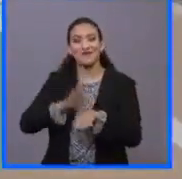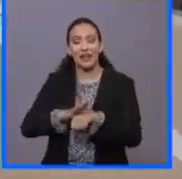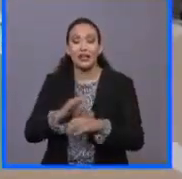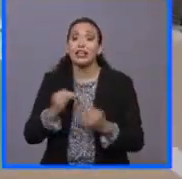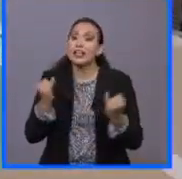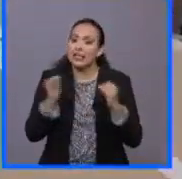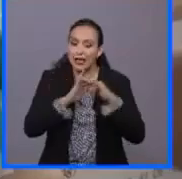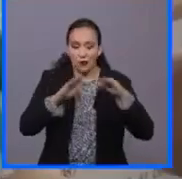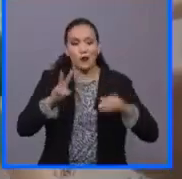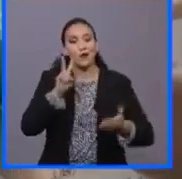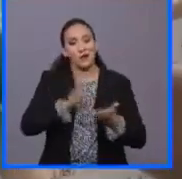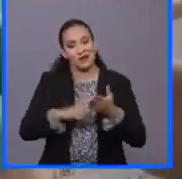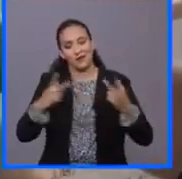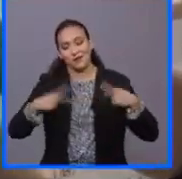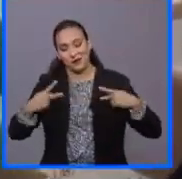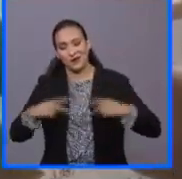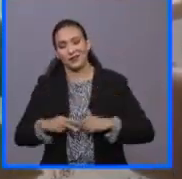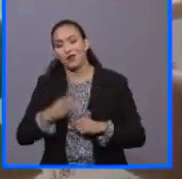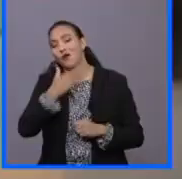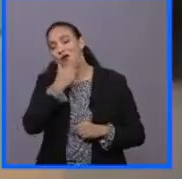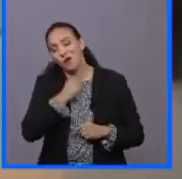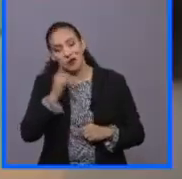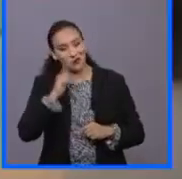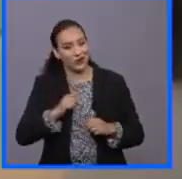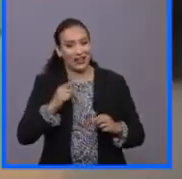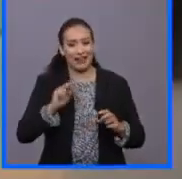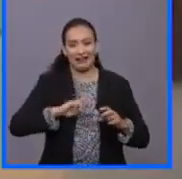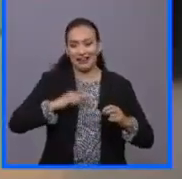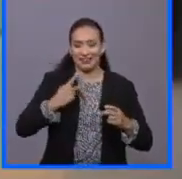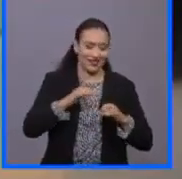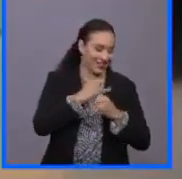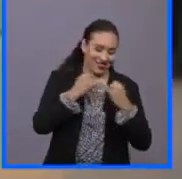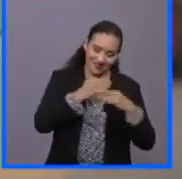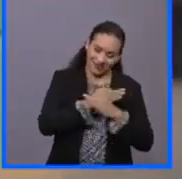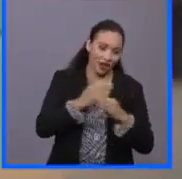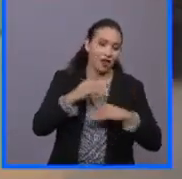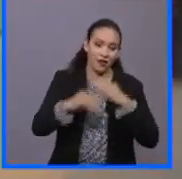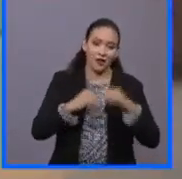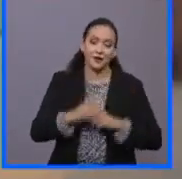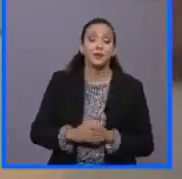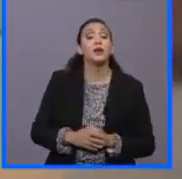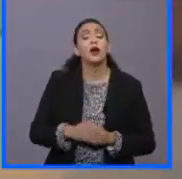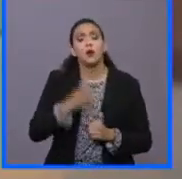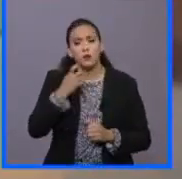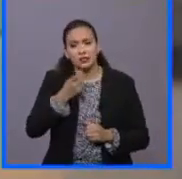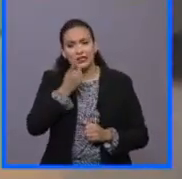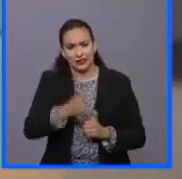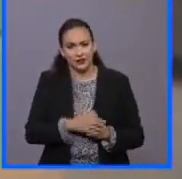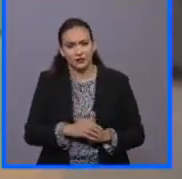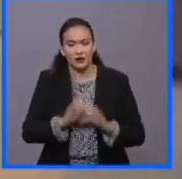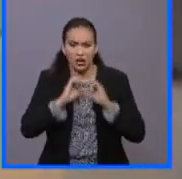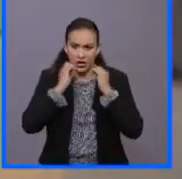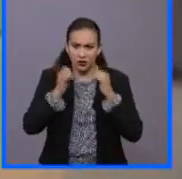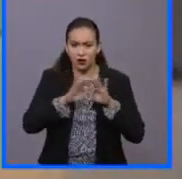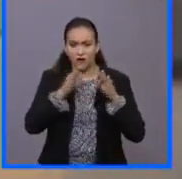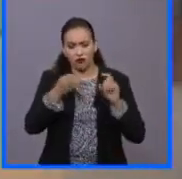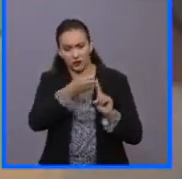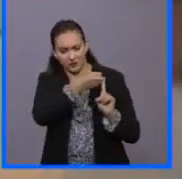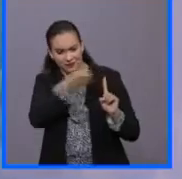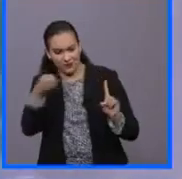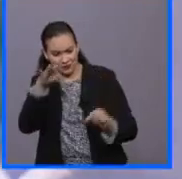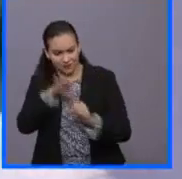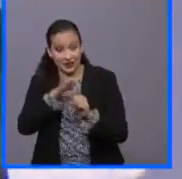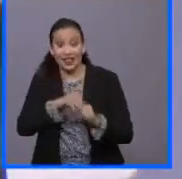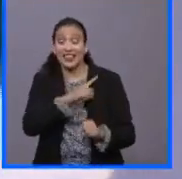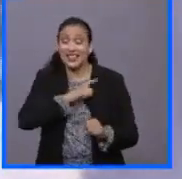de la igualdad de género. Se precisó que, además de reforzar los temas tradicionales de la organización de las elecciones, se